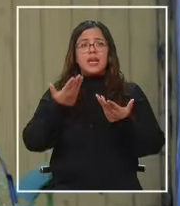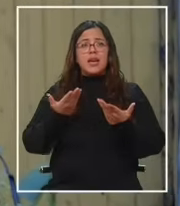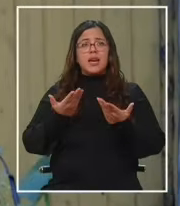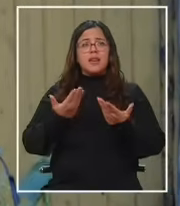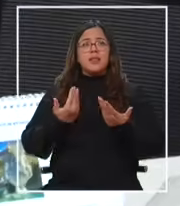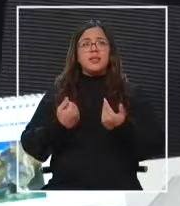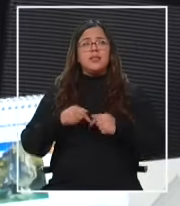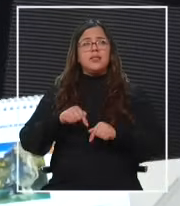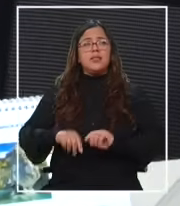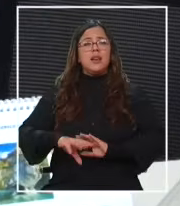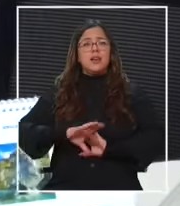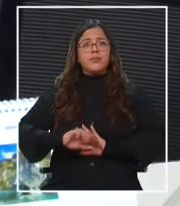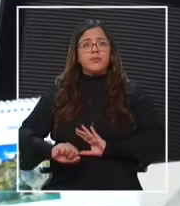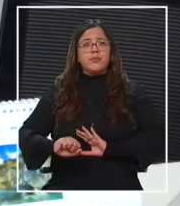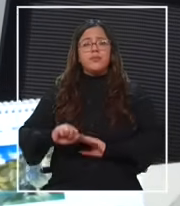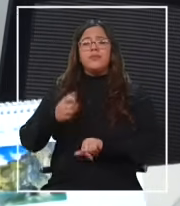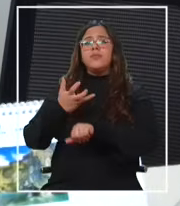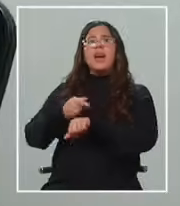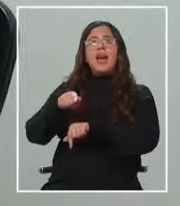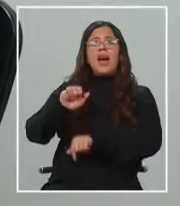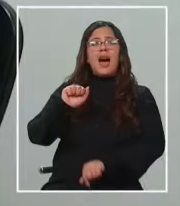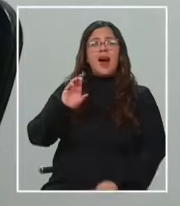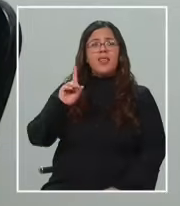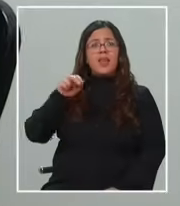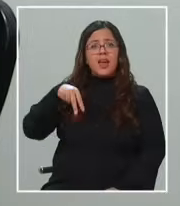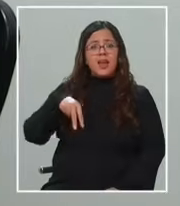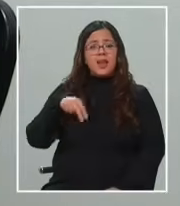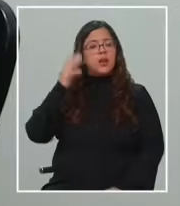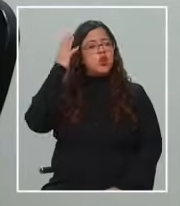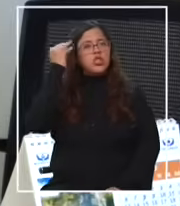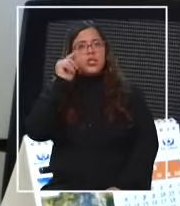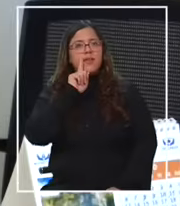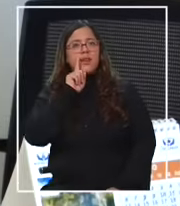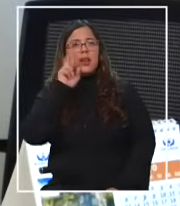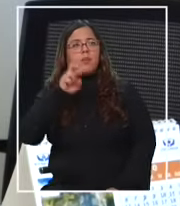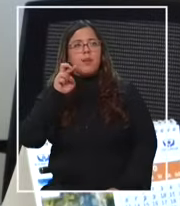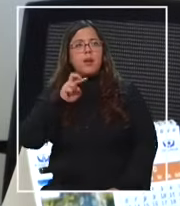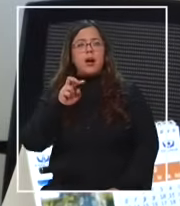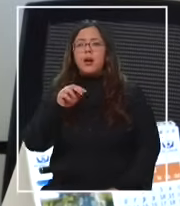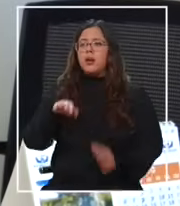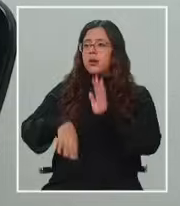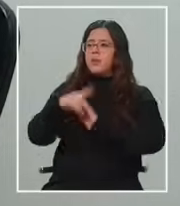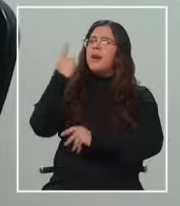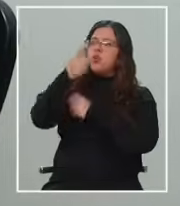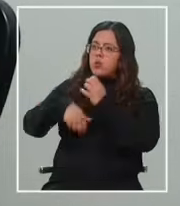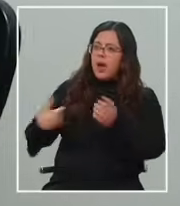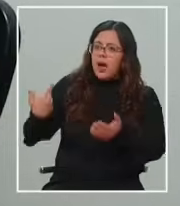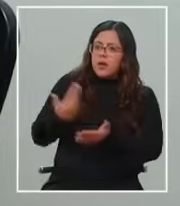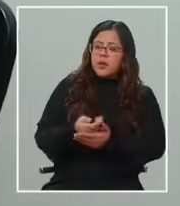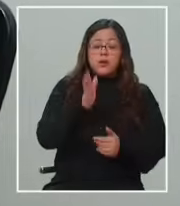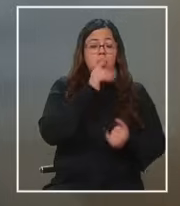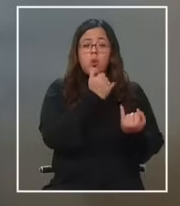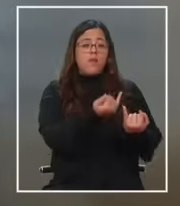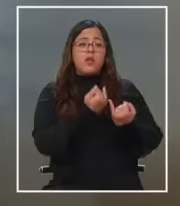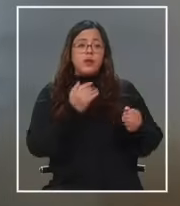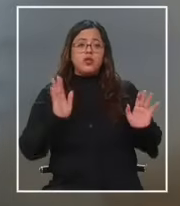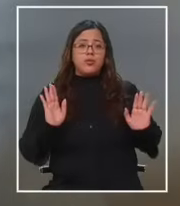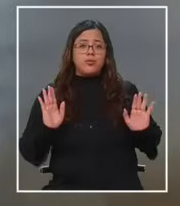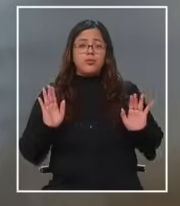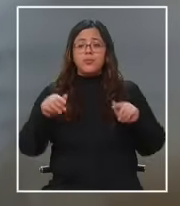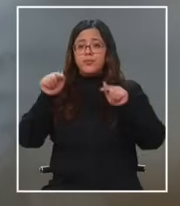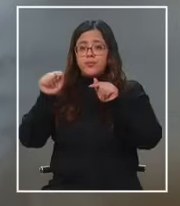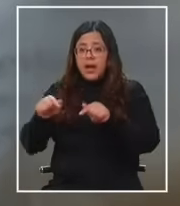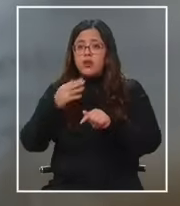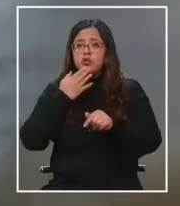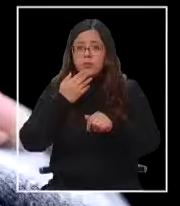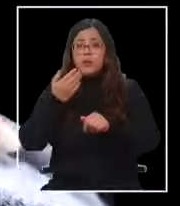terapéutico. ¿Hubo un ADN? No, no se sabe. ¿Quién es el padre? Ha pasado más de un año. No tenemos esa información. A